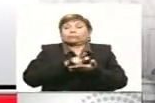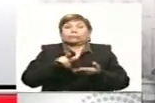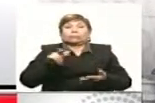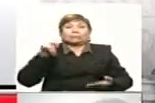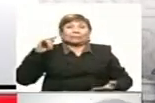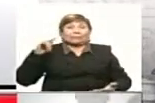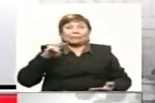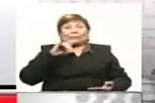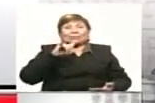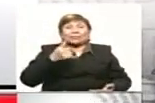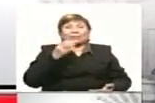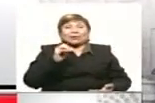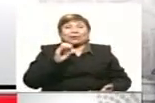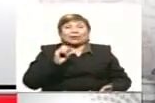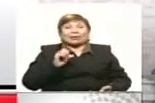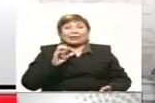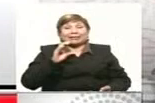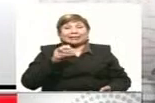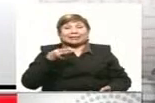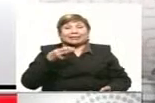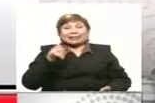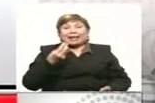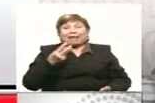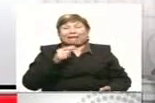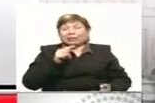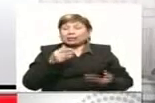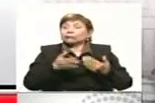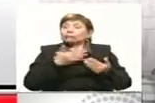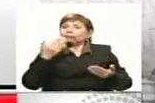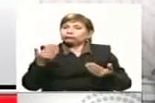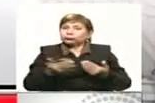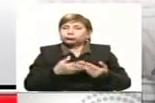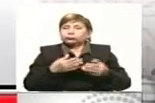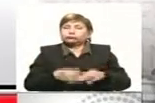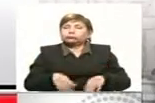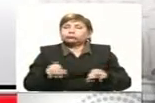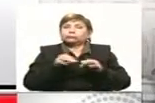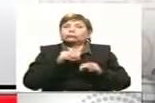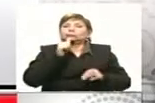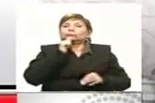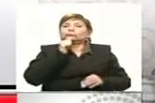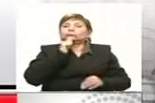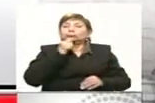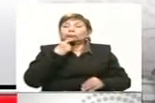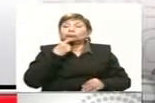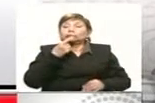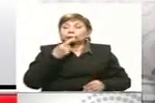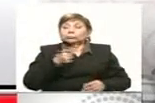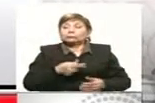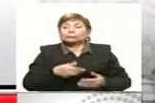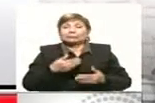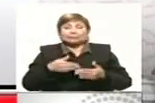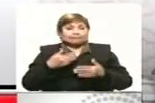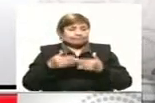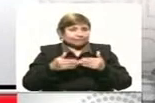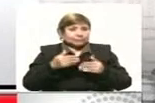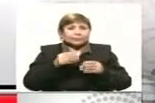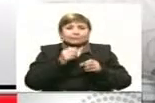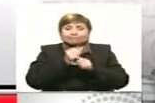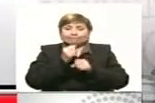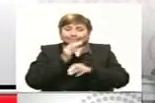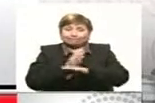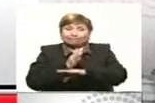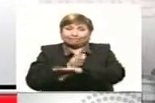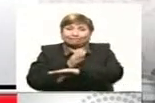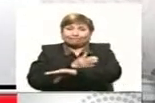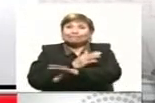una inversión bien importante y todo eso va a facilitar la inversión privada. Y como usted dice, en la medida que eso se desarrolle, es que también